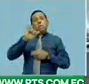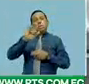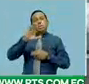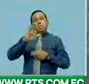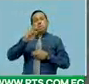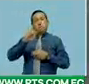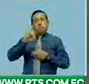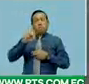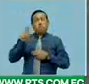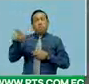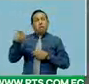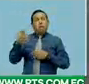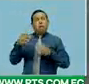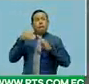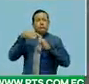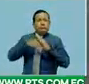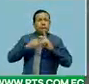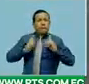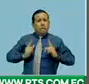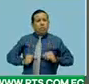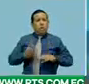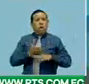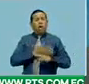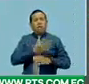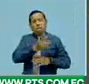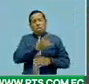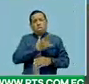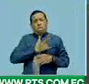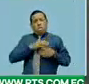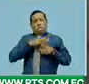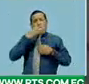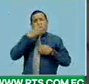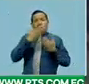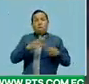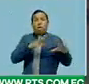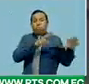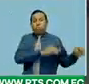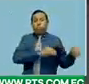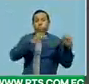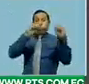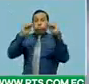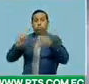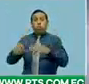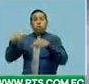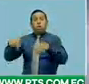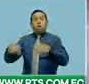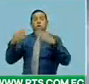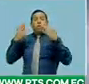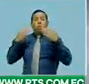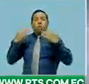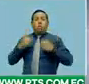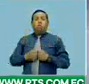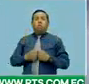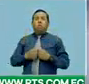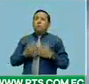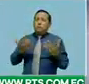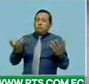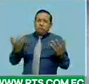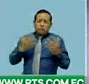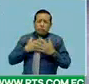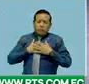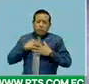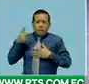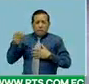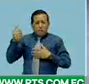en estado crítico desde el hospital de Líes hasta Luis Bernaza de Guayaquil. Él arriesgando su propia vida por esta ciudad